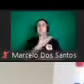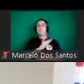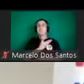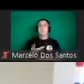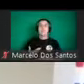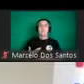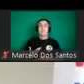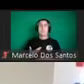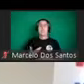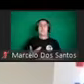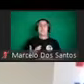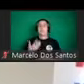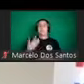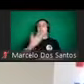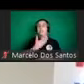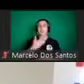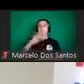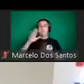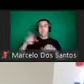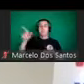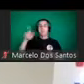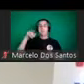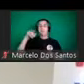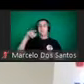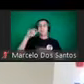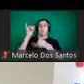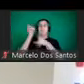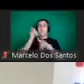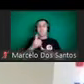de la Fundación Saraqui, doña María José Cabezo.